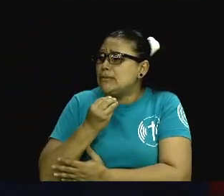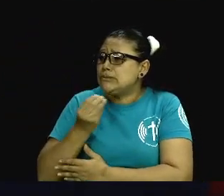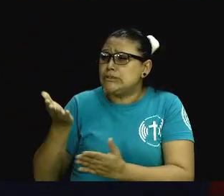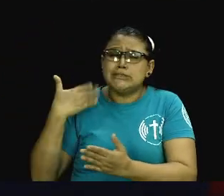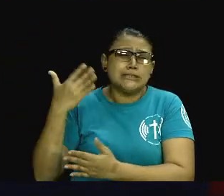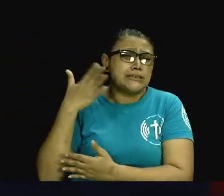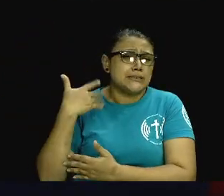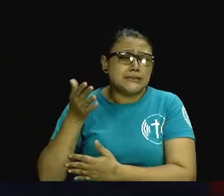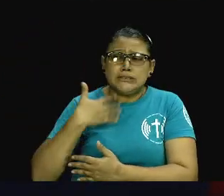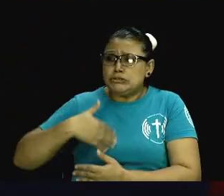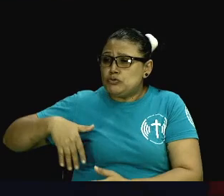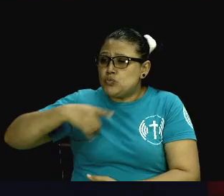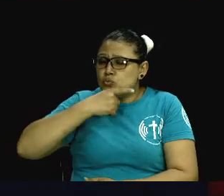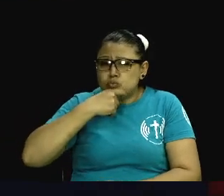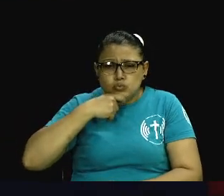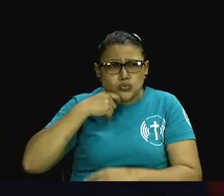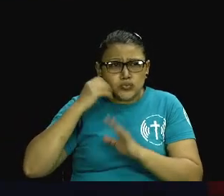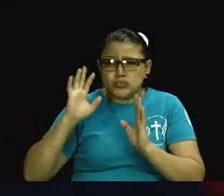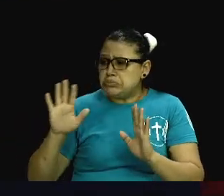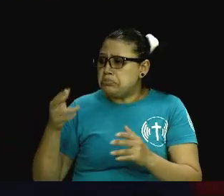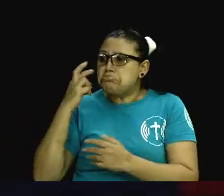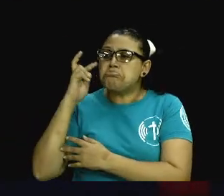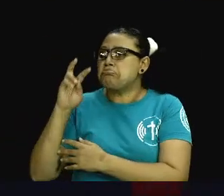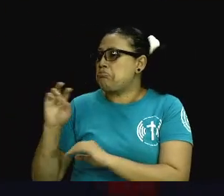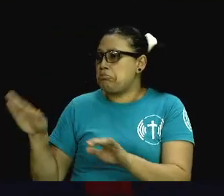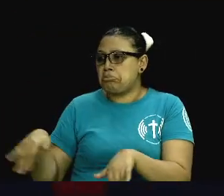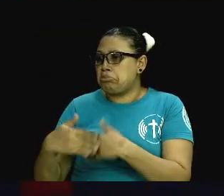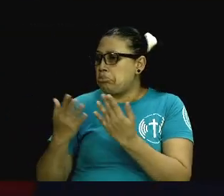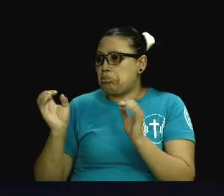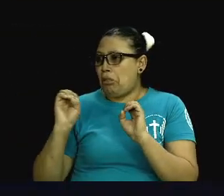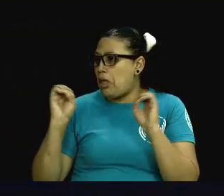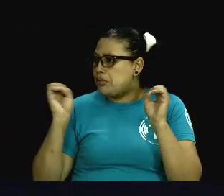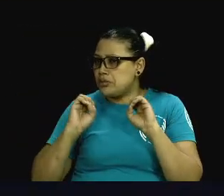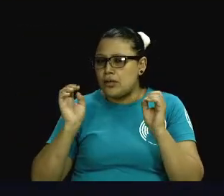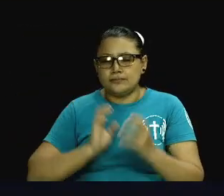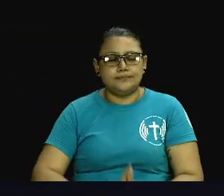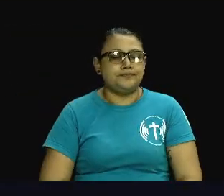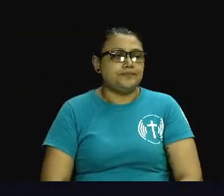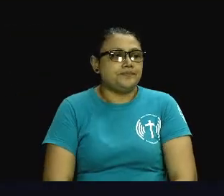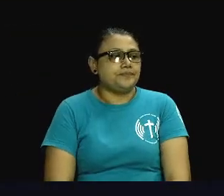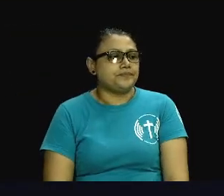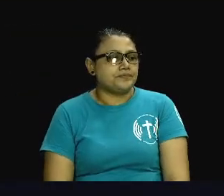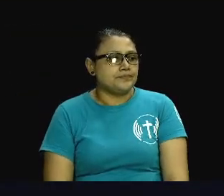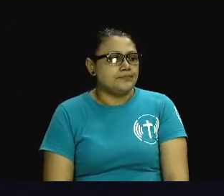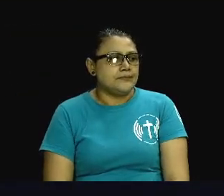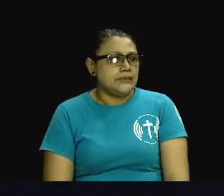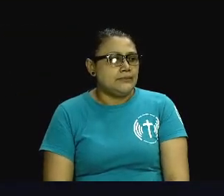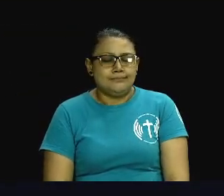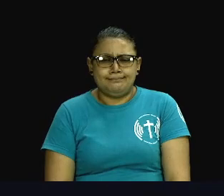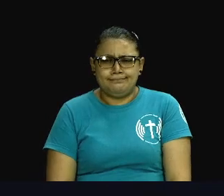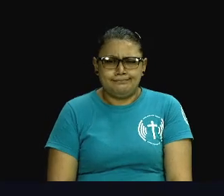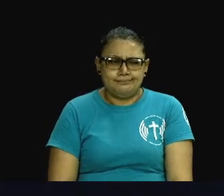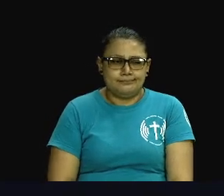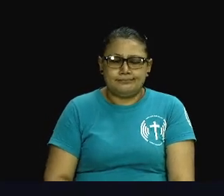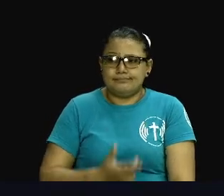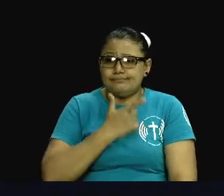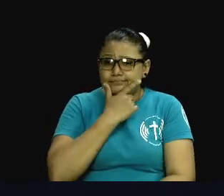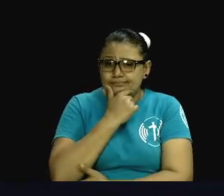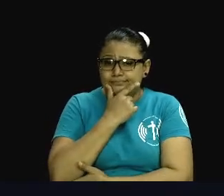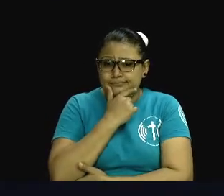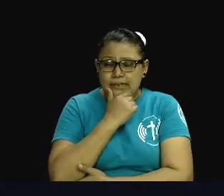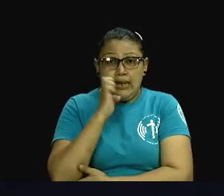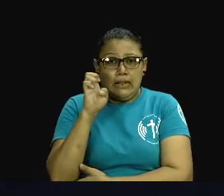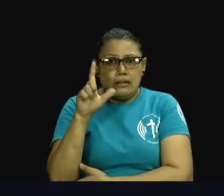todo está seco pero yo no veo nada mientras esté criado y va que estaba haciendo